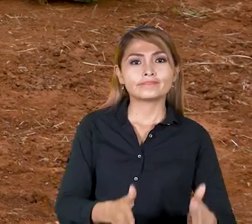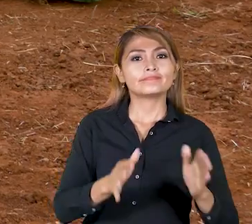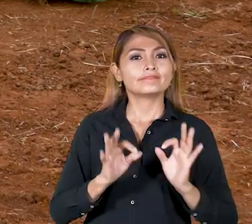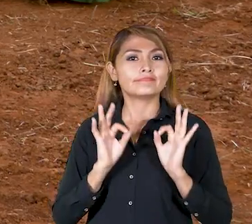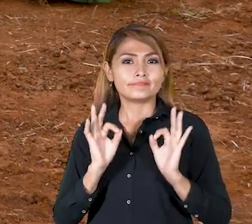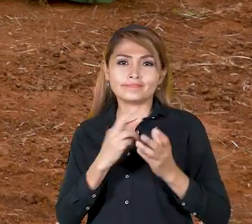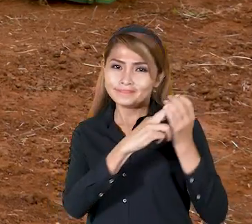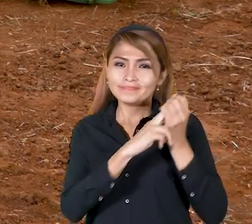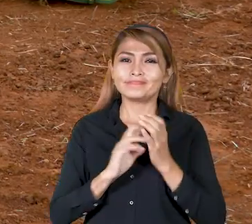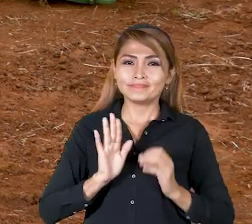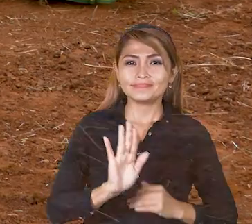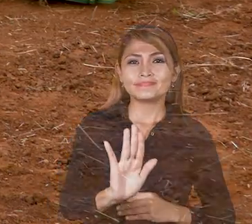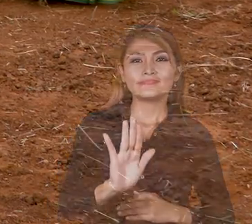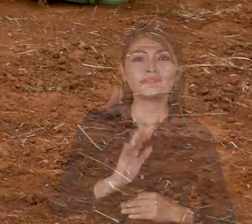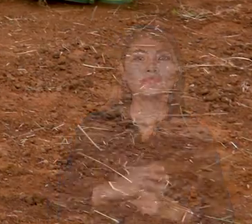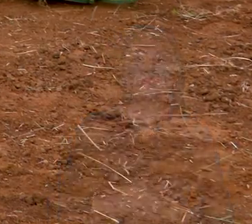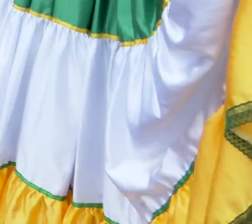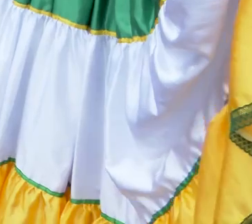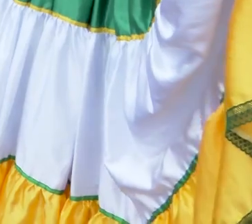que aquí están recursos de ustedes.